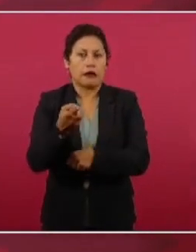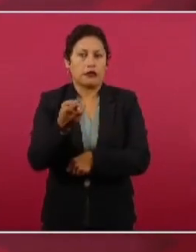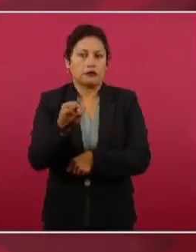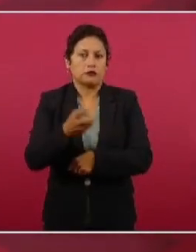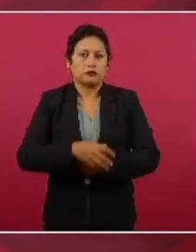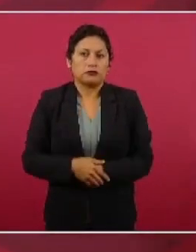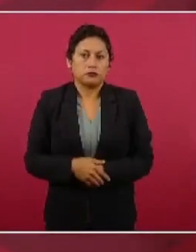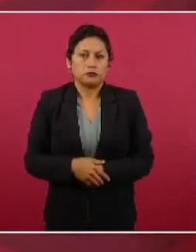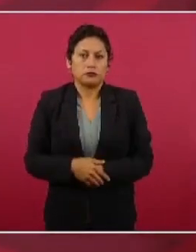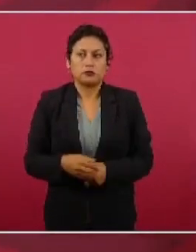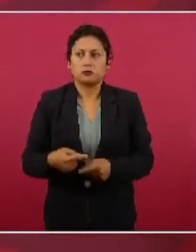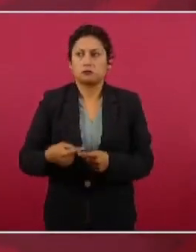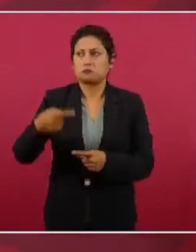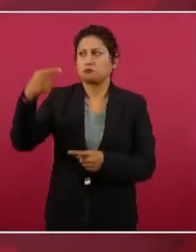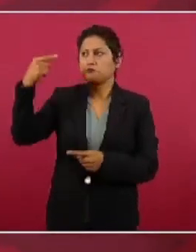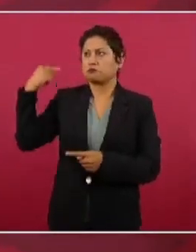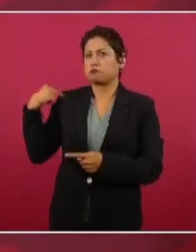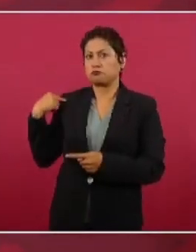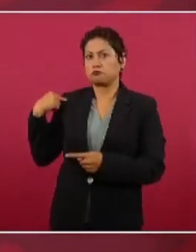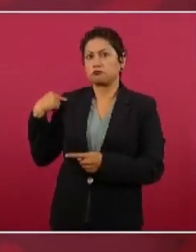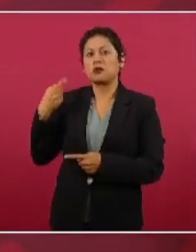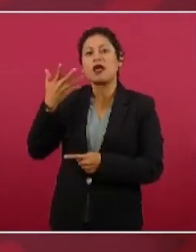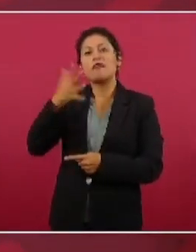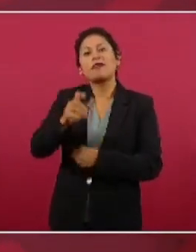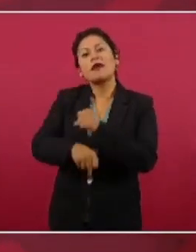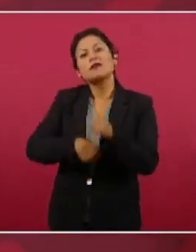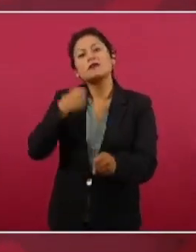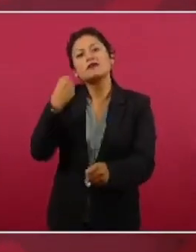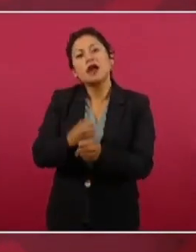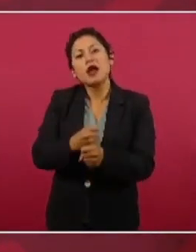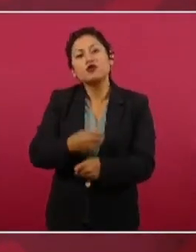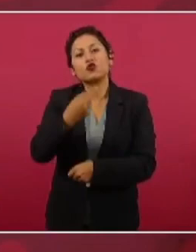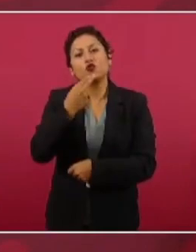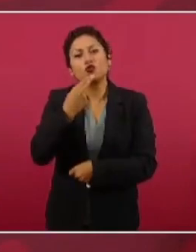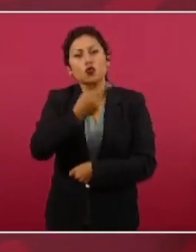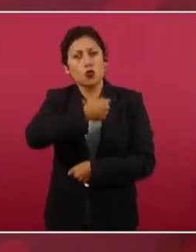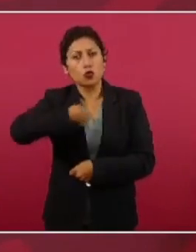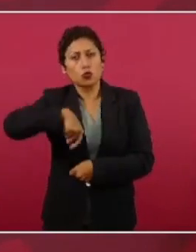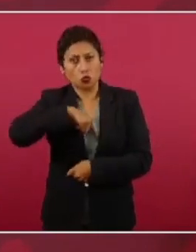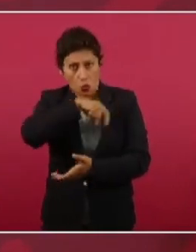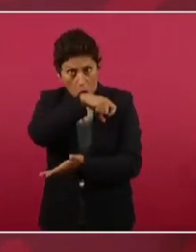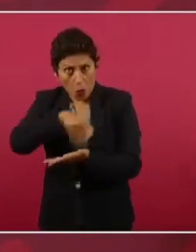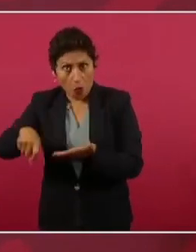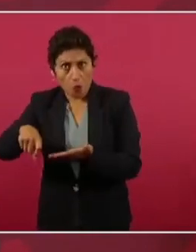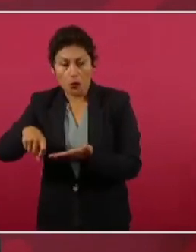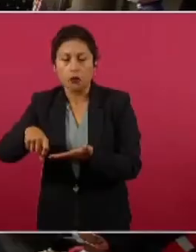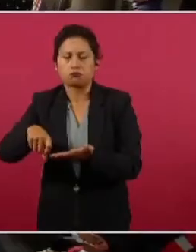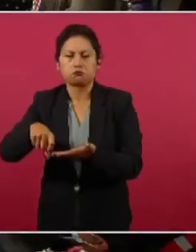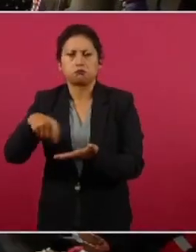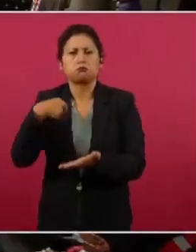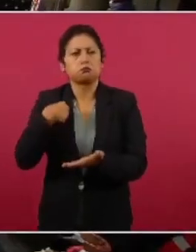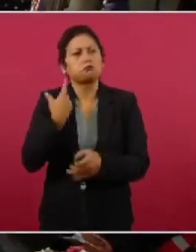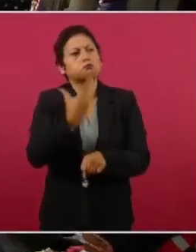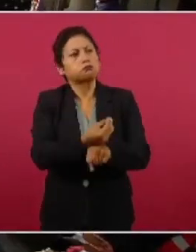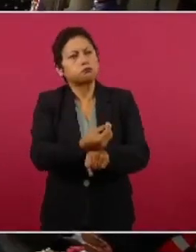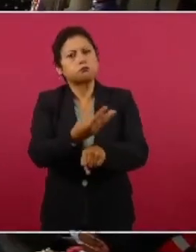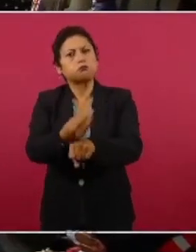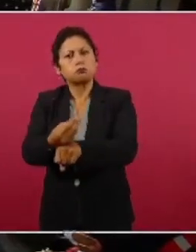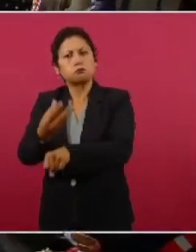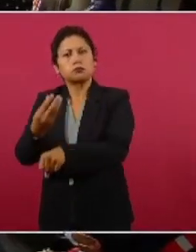pues 10 años de uso. Estamos dando mantenimiento y funcionan bien, no me han dejado